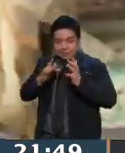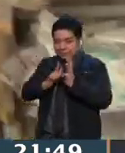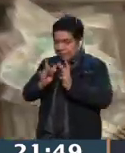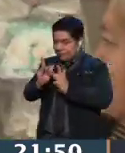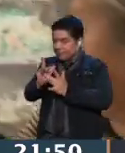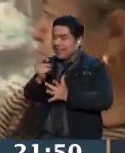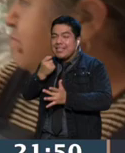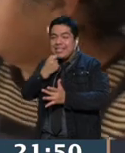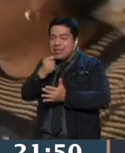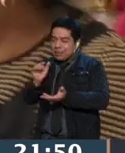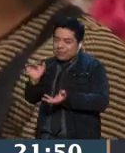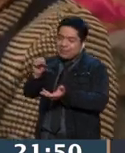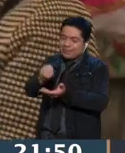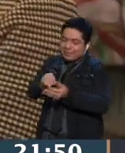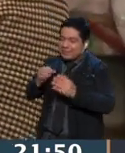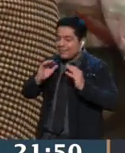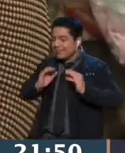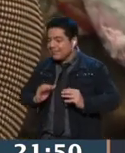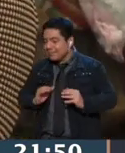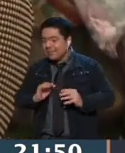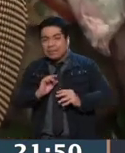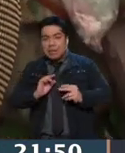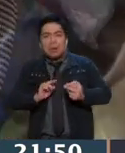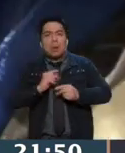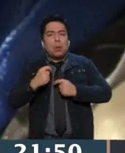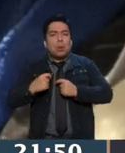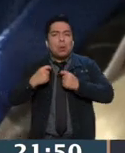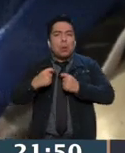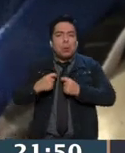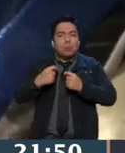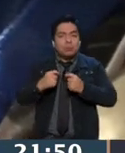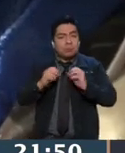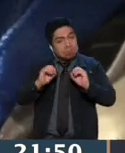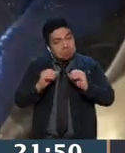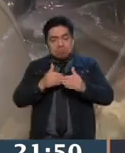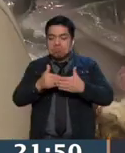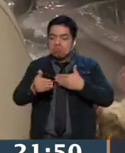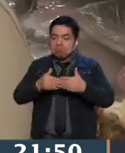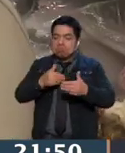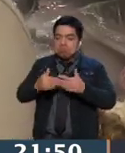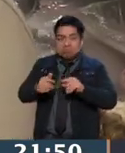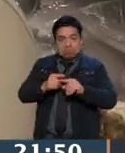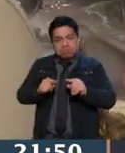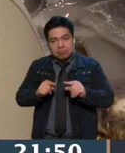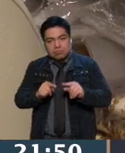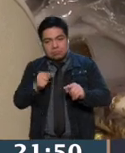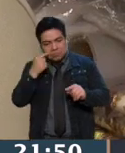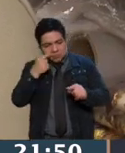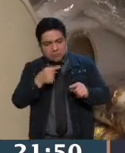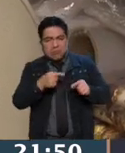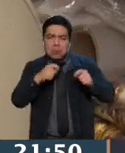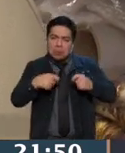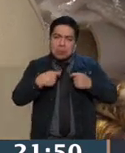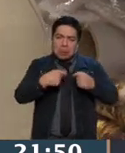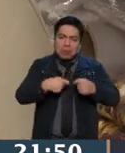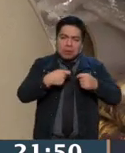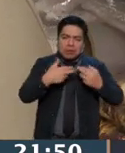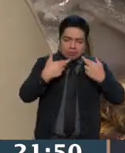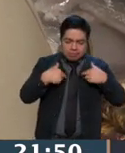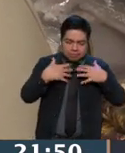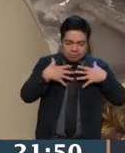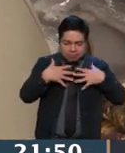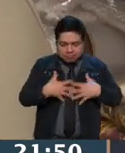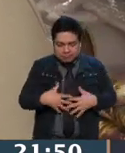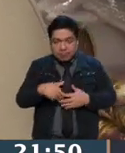este Día de la Candelaria, los más tradicionales o innovadores. Manejamos, tradicionales, que son ropones,